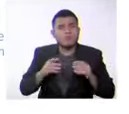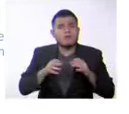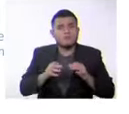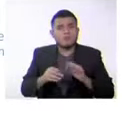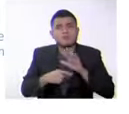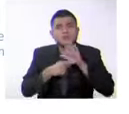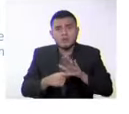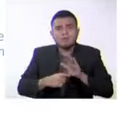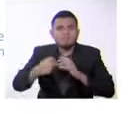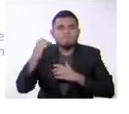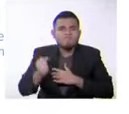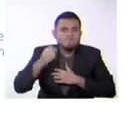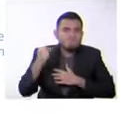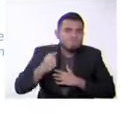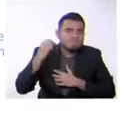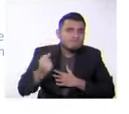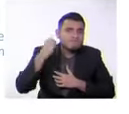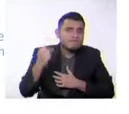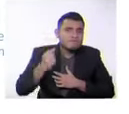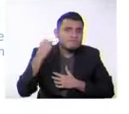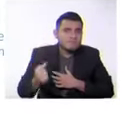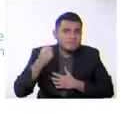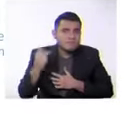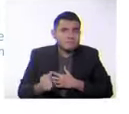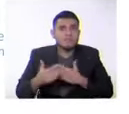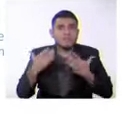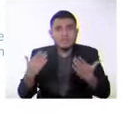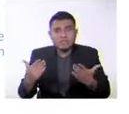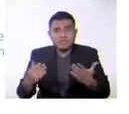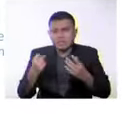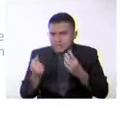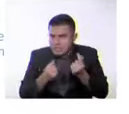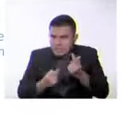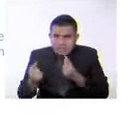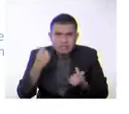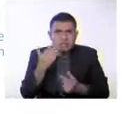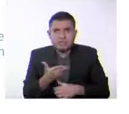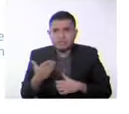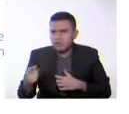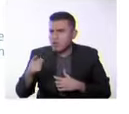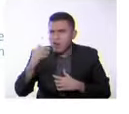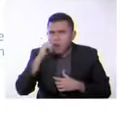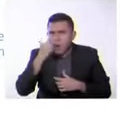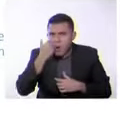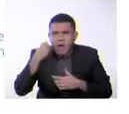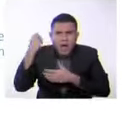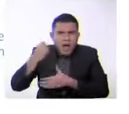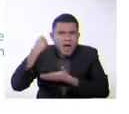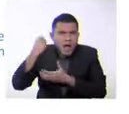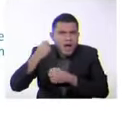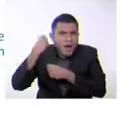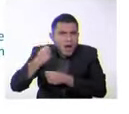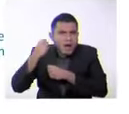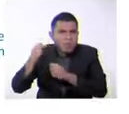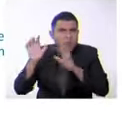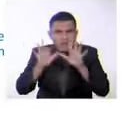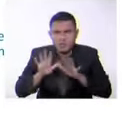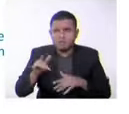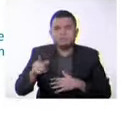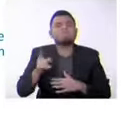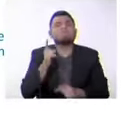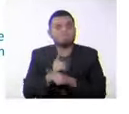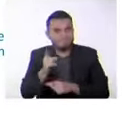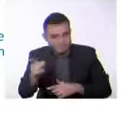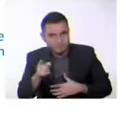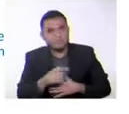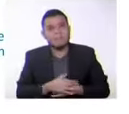la urgencia de tomar medidas. ¿Será eso parte de lo que hacen los jóvenes de las huelgas escolares por el clima? Totalmente. Así es. Bueno, entonces,